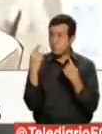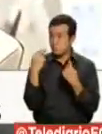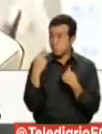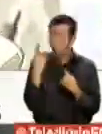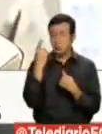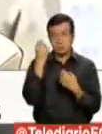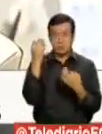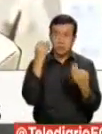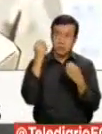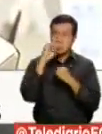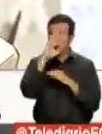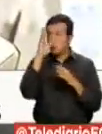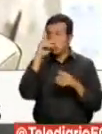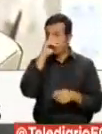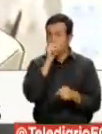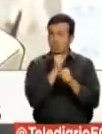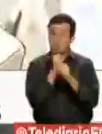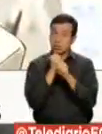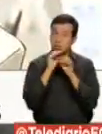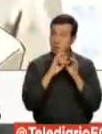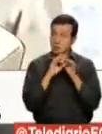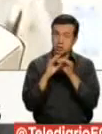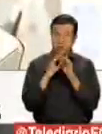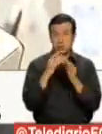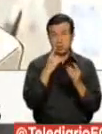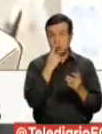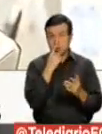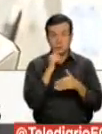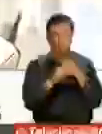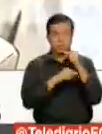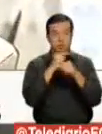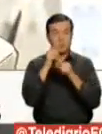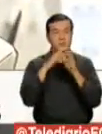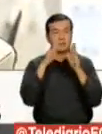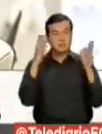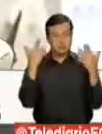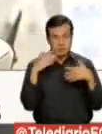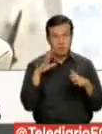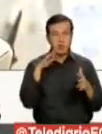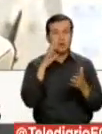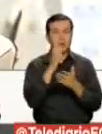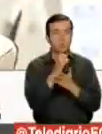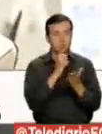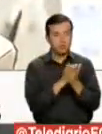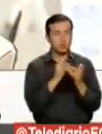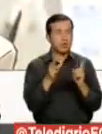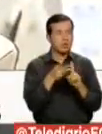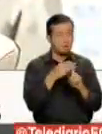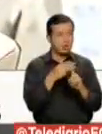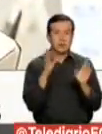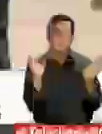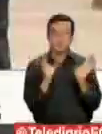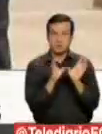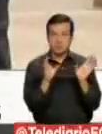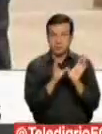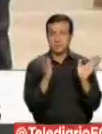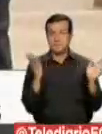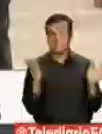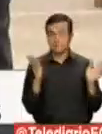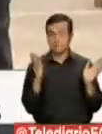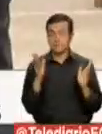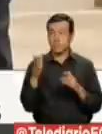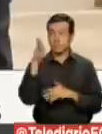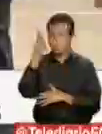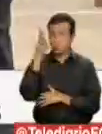y me explicaba cosas y trabajaba conmigo. Entonces este interés fue creciendo cada vez más, también hacía cursos en línea, saqué algunos certificados. El decano